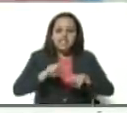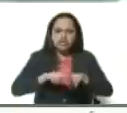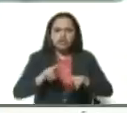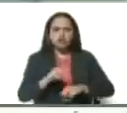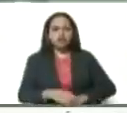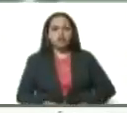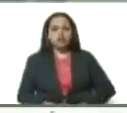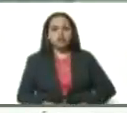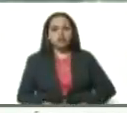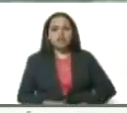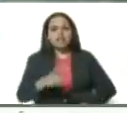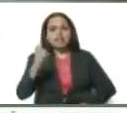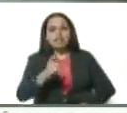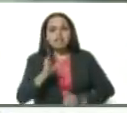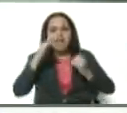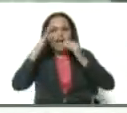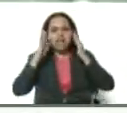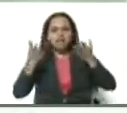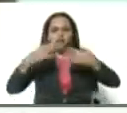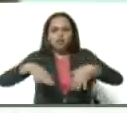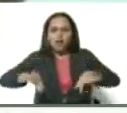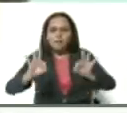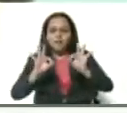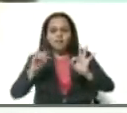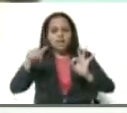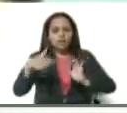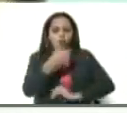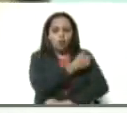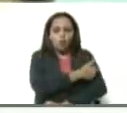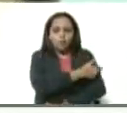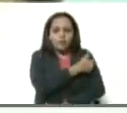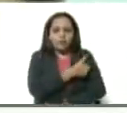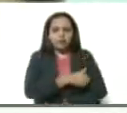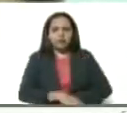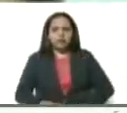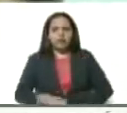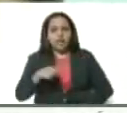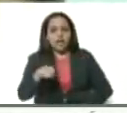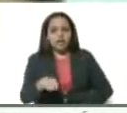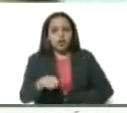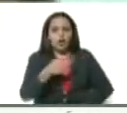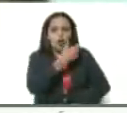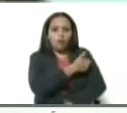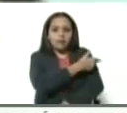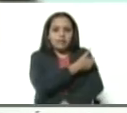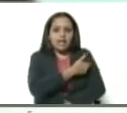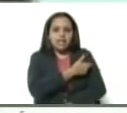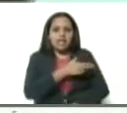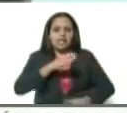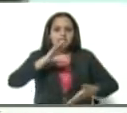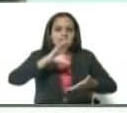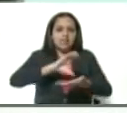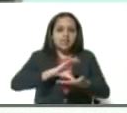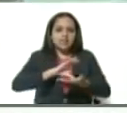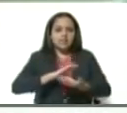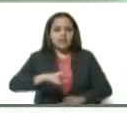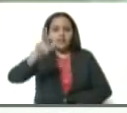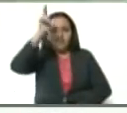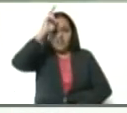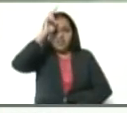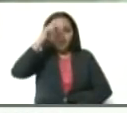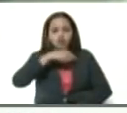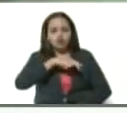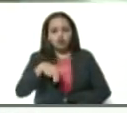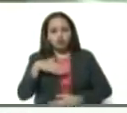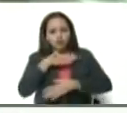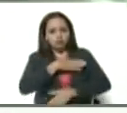niños, niñas que requieren una atención desde este hospital que es el hospital central de nuestro estado Falcón y por ello nos